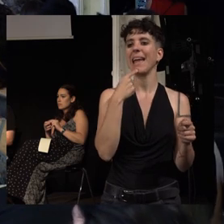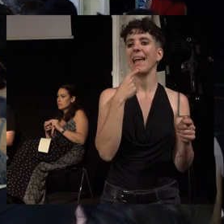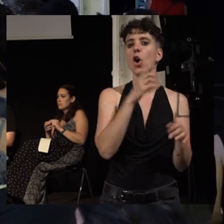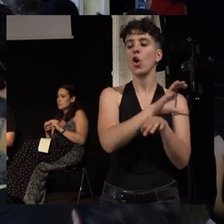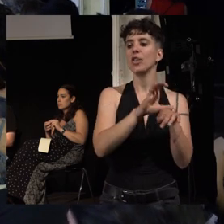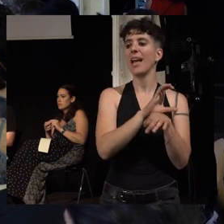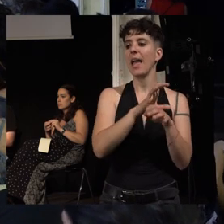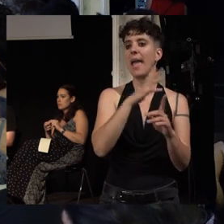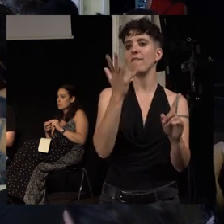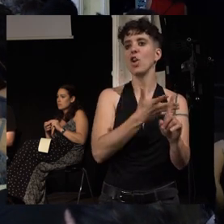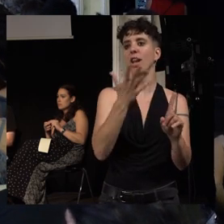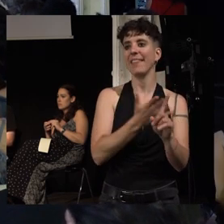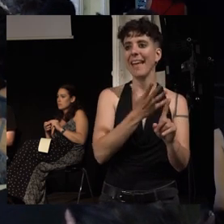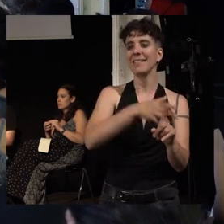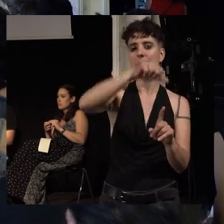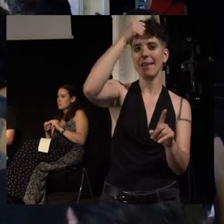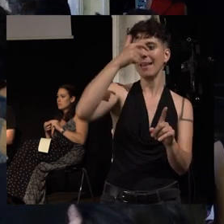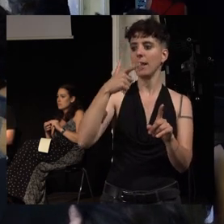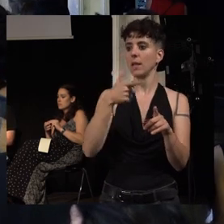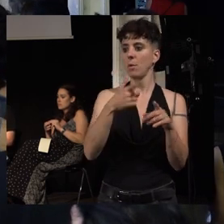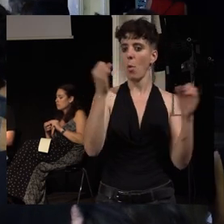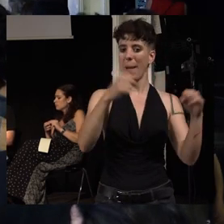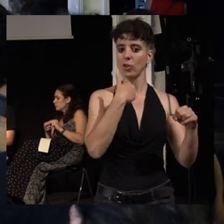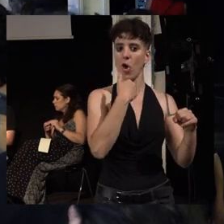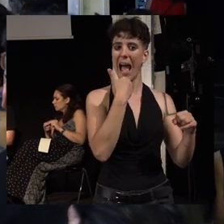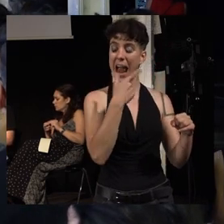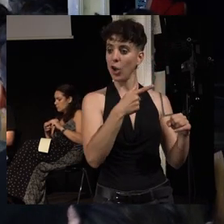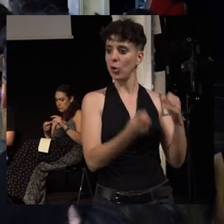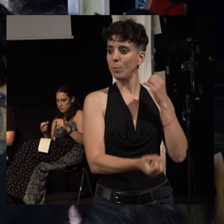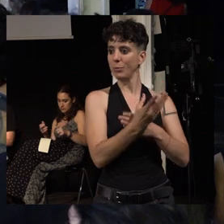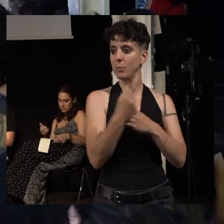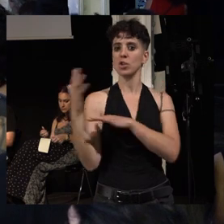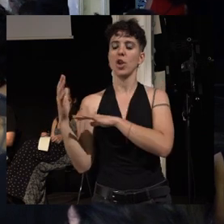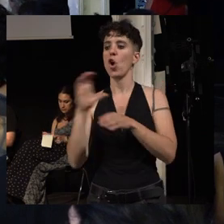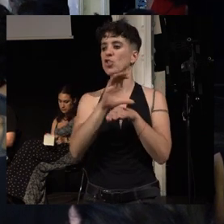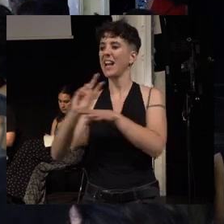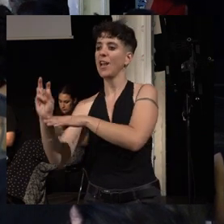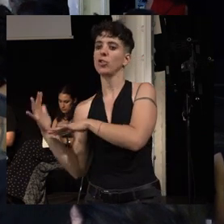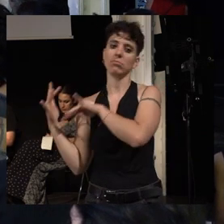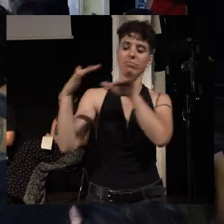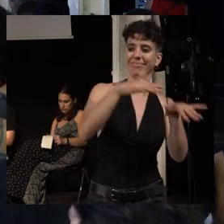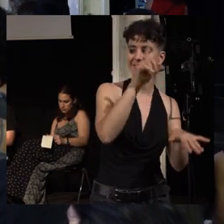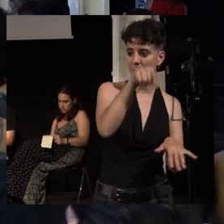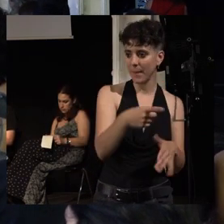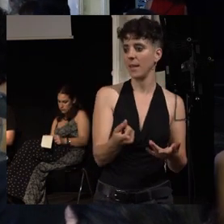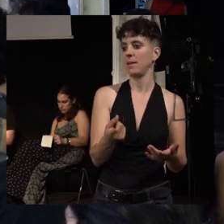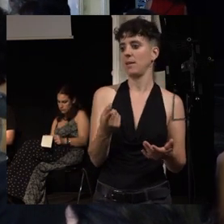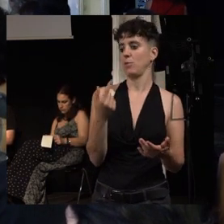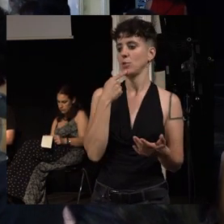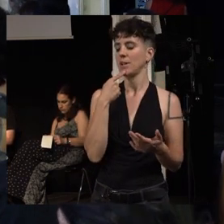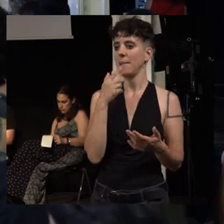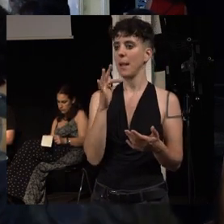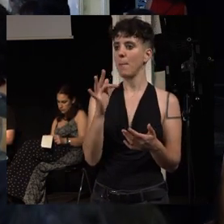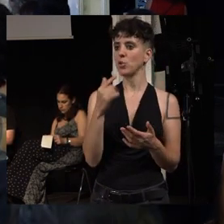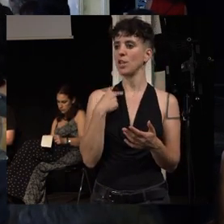vaya también la Concejalía de Hacienda, vaya también la Concejalía de Urbanismo, etcétera. Por ejemplo, en Coruña, a nosotros nos han llamado a la oficina LGTBI y a mí me ha parecido muy positivo formar parte de